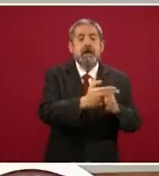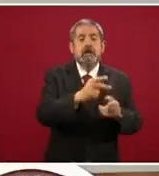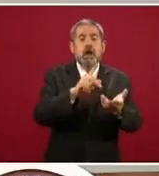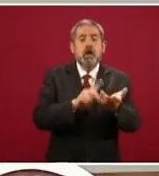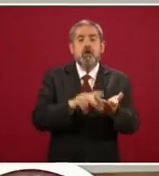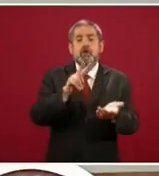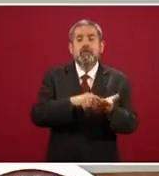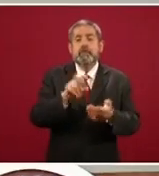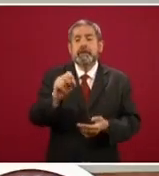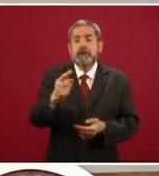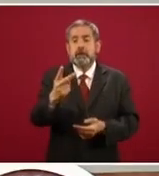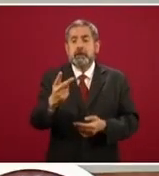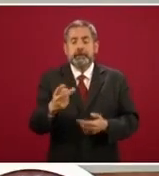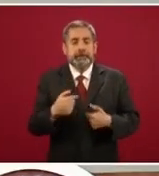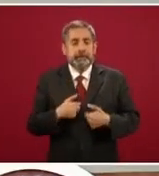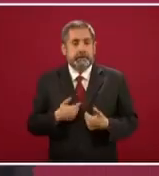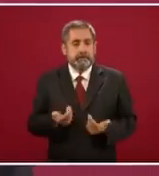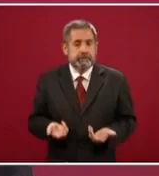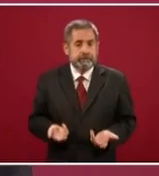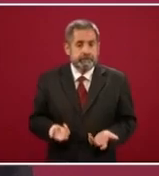lo impidieron